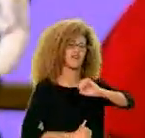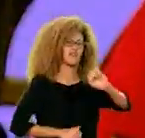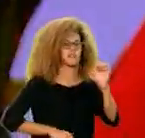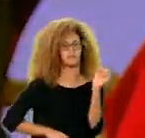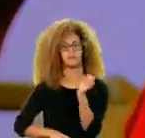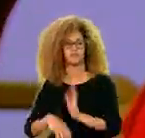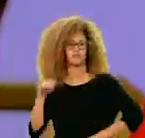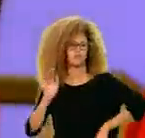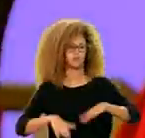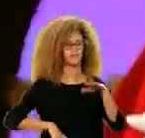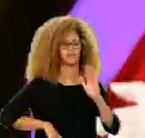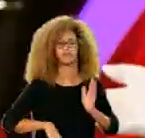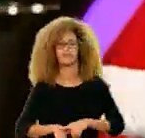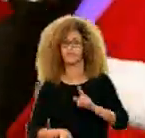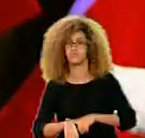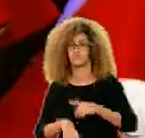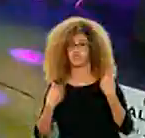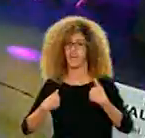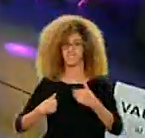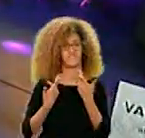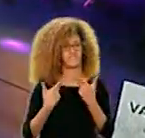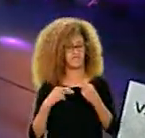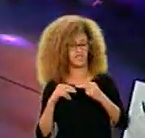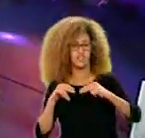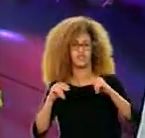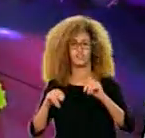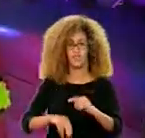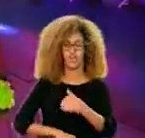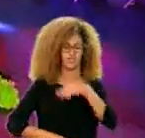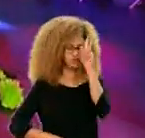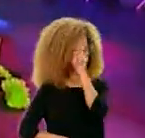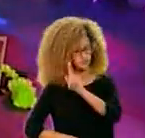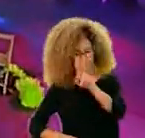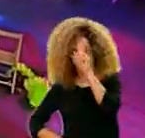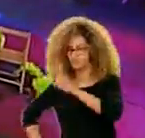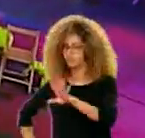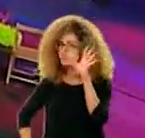esperar. Llegó la hora de acabar, estoy preocupada.